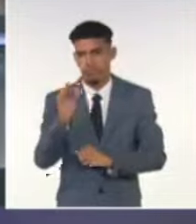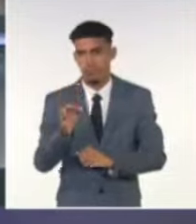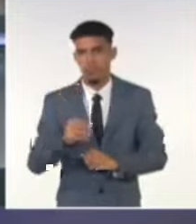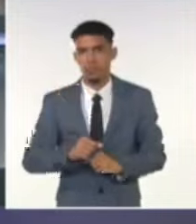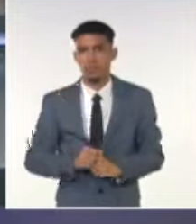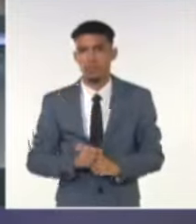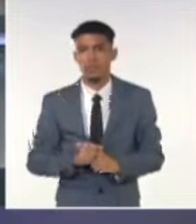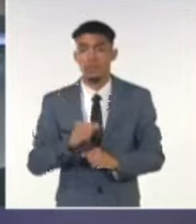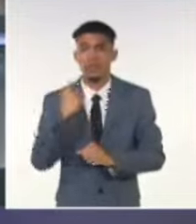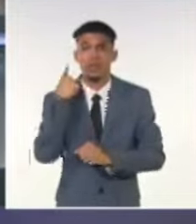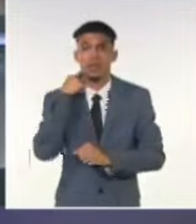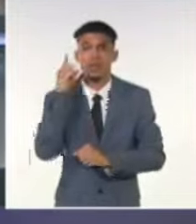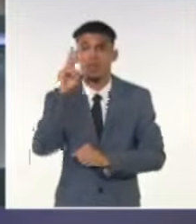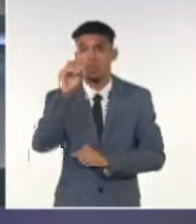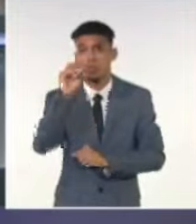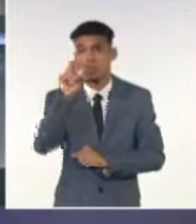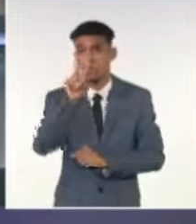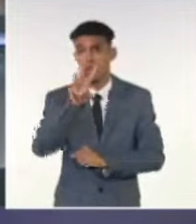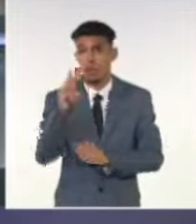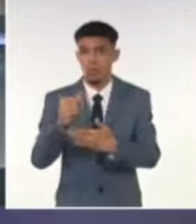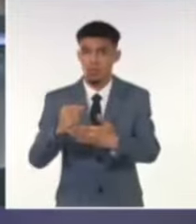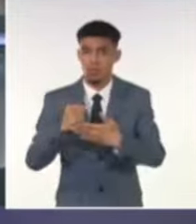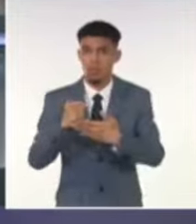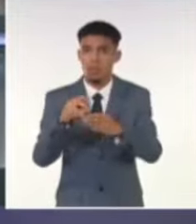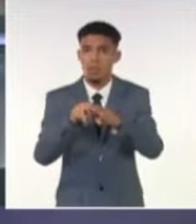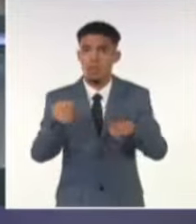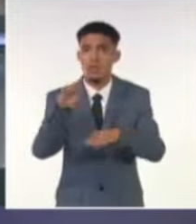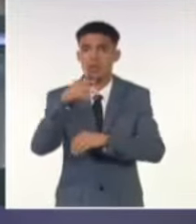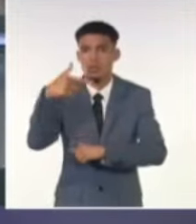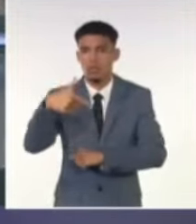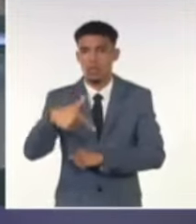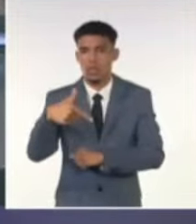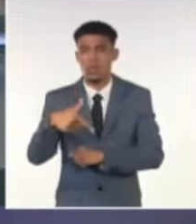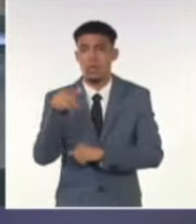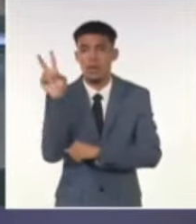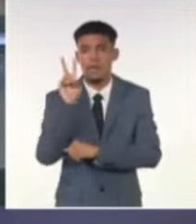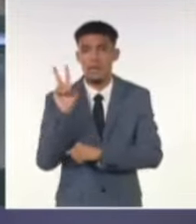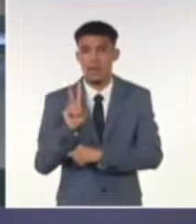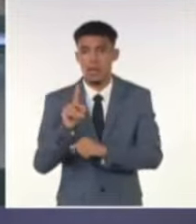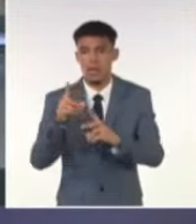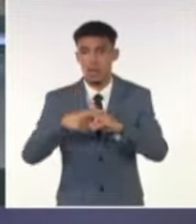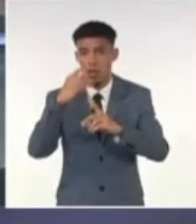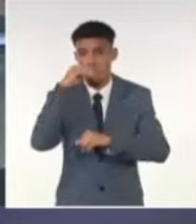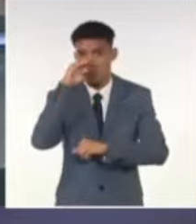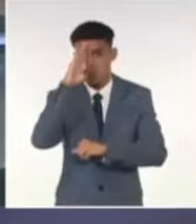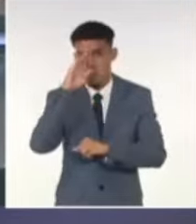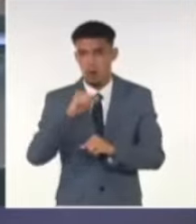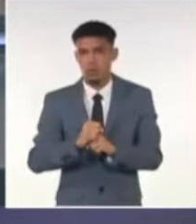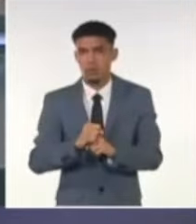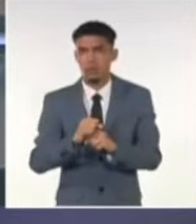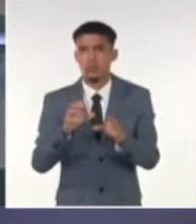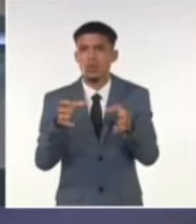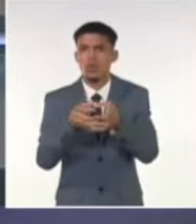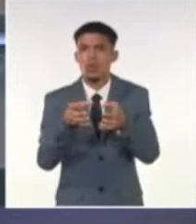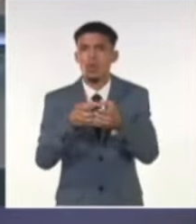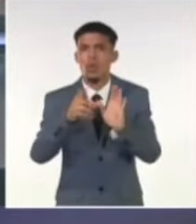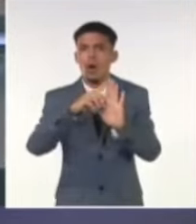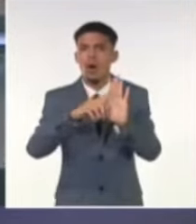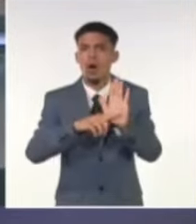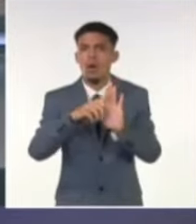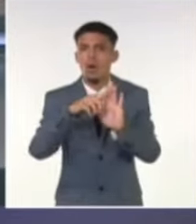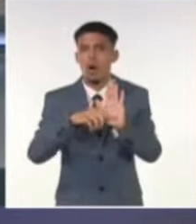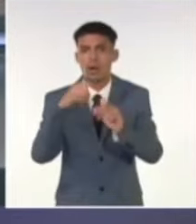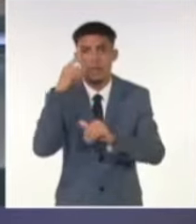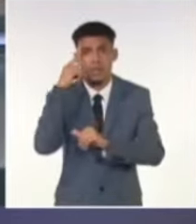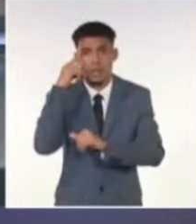Desde 2023, con el apoyo de los ministerios de justicia de Vietnam y Cuba, la Federación de Abogados de la Nación Asiática y nuestra Organización